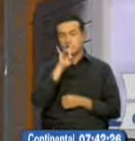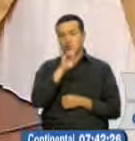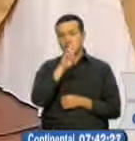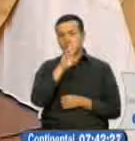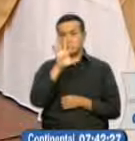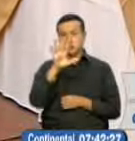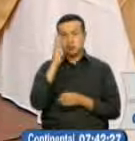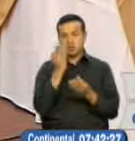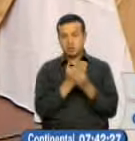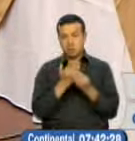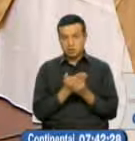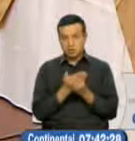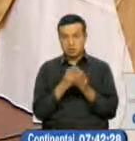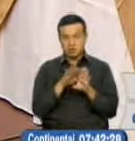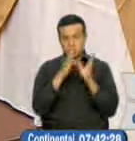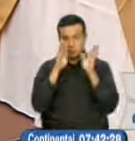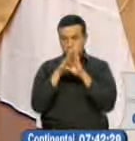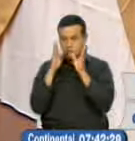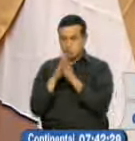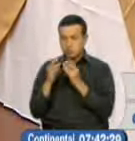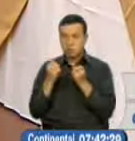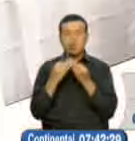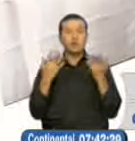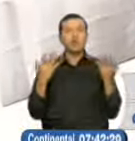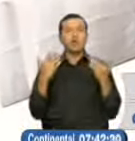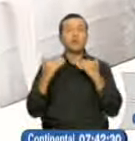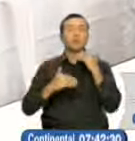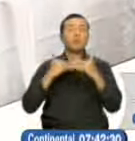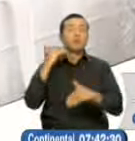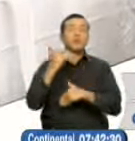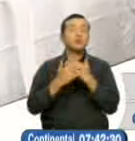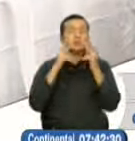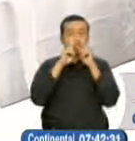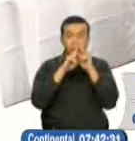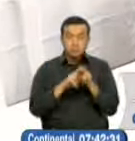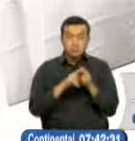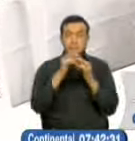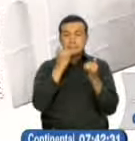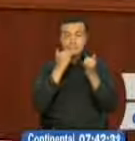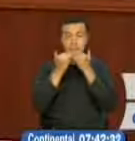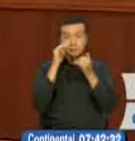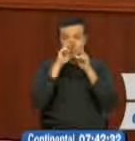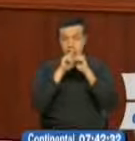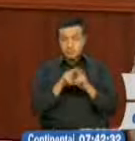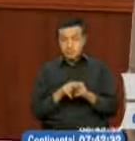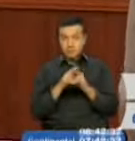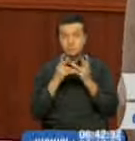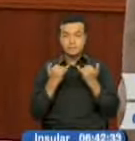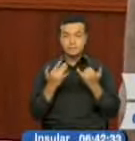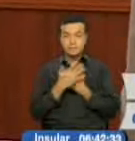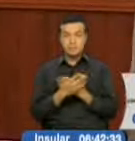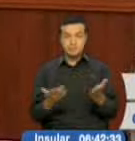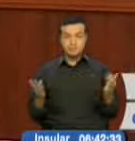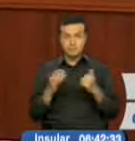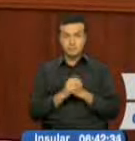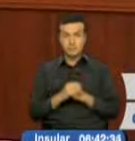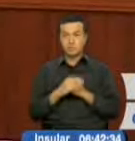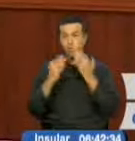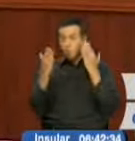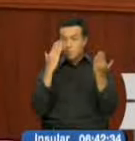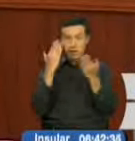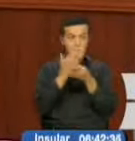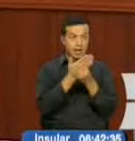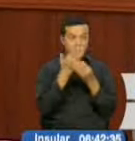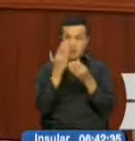actas. El CNE explicó que se trata de un proceso donde no solo se verificará las inconsistencias. Aquí no vamos a hacer una contrastación de